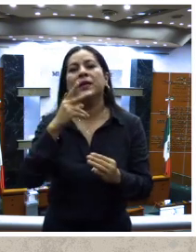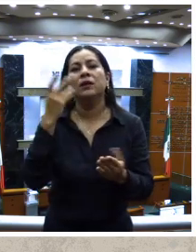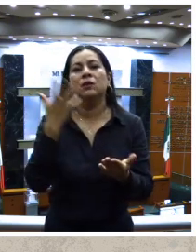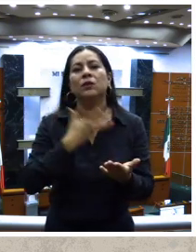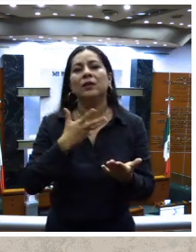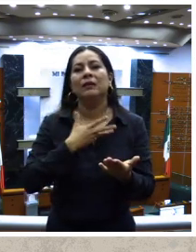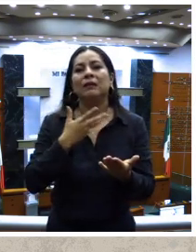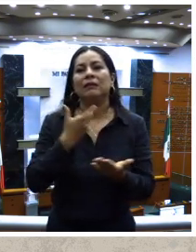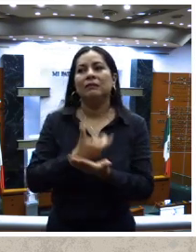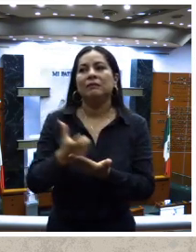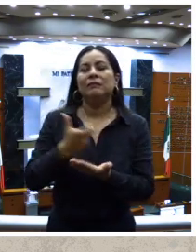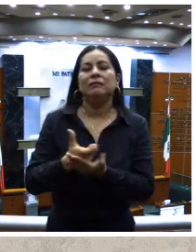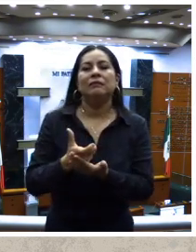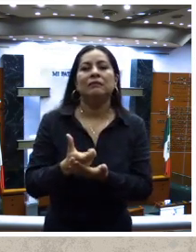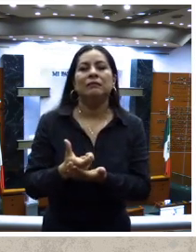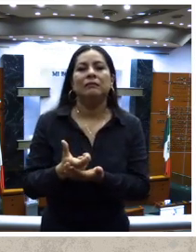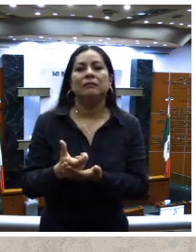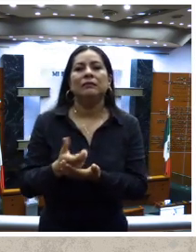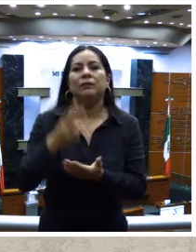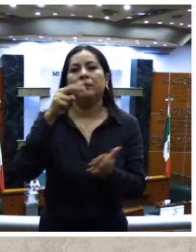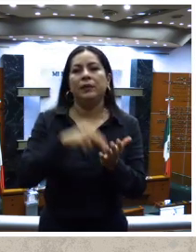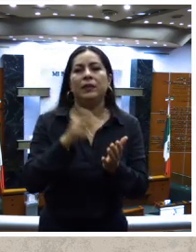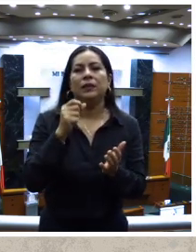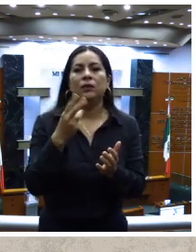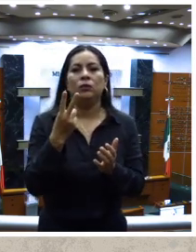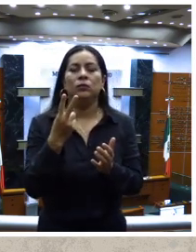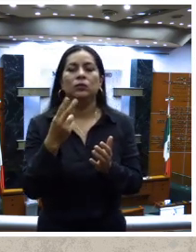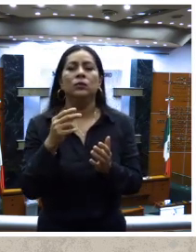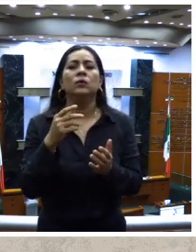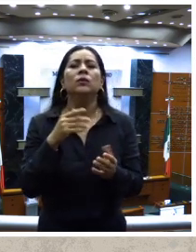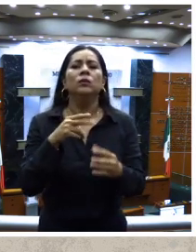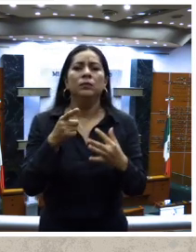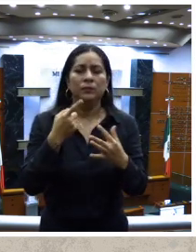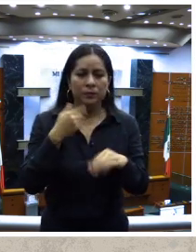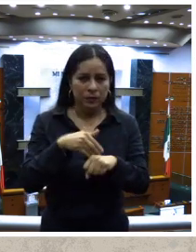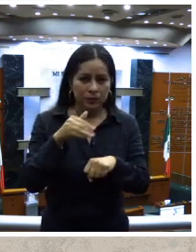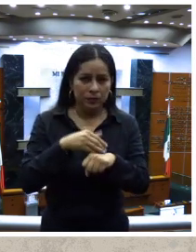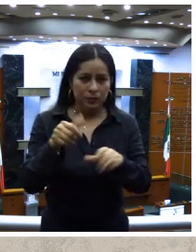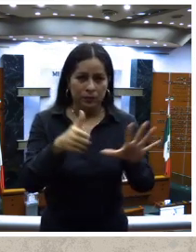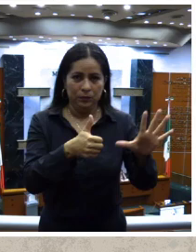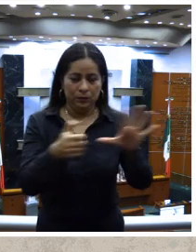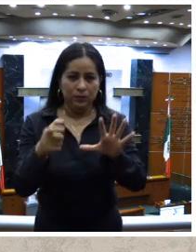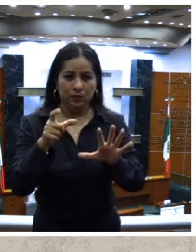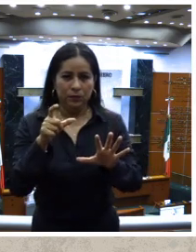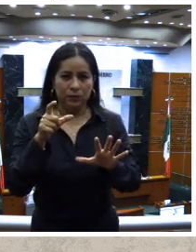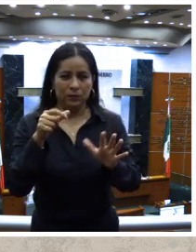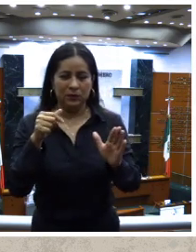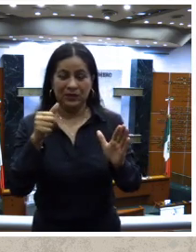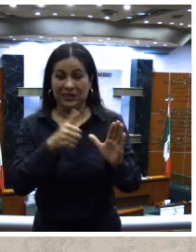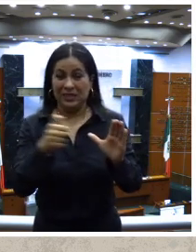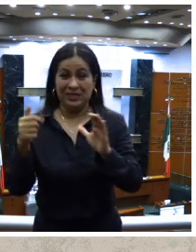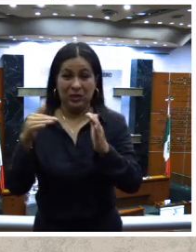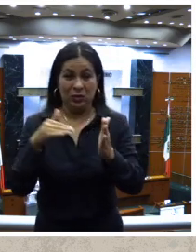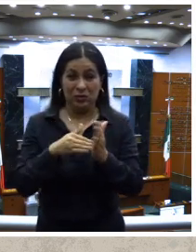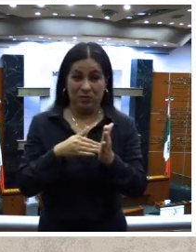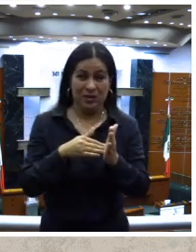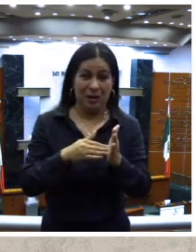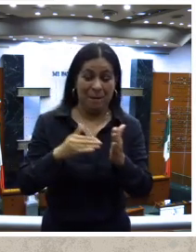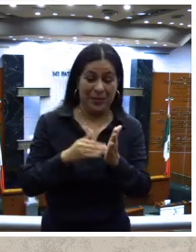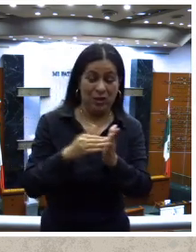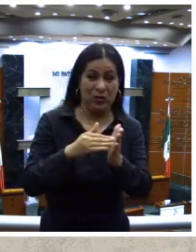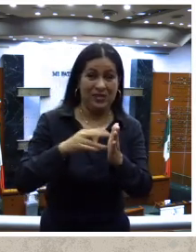deuda al año 2022 por la cantidad de 600 mil millones de